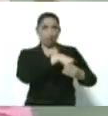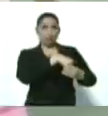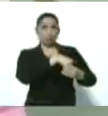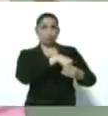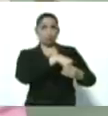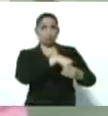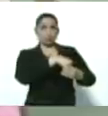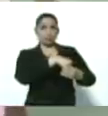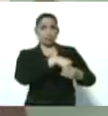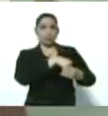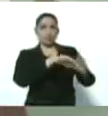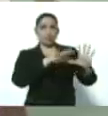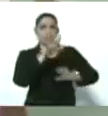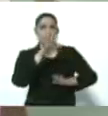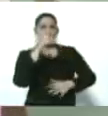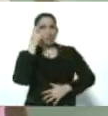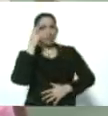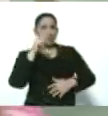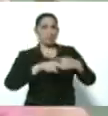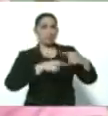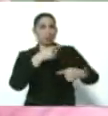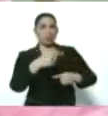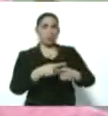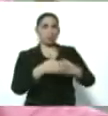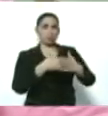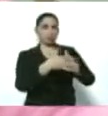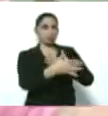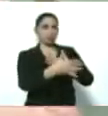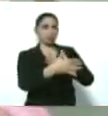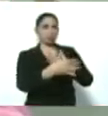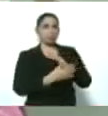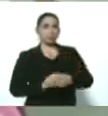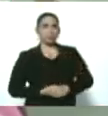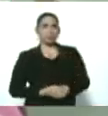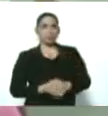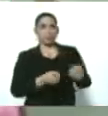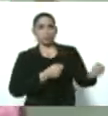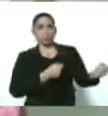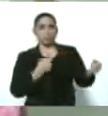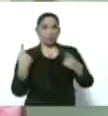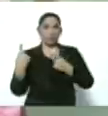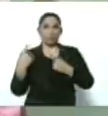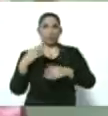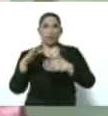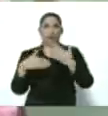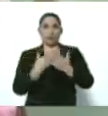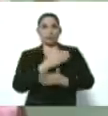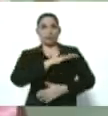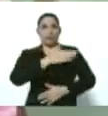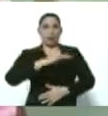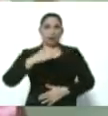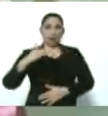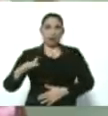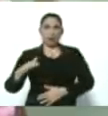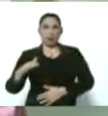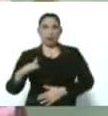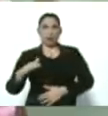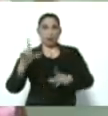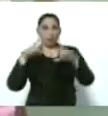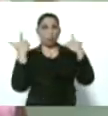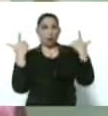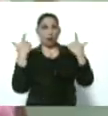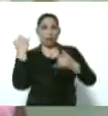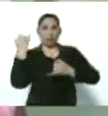durante 5 días y luego el resto de la cuarentena fue trasladada a Los Caracas para culminar